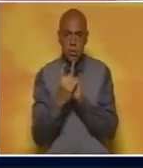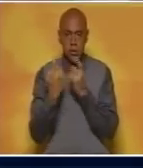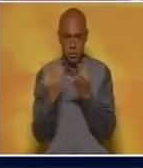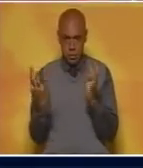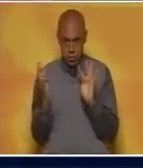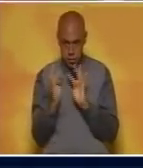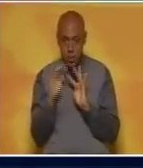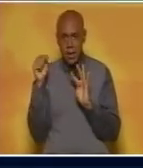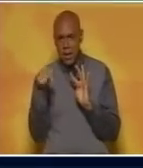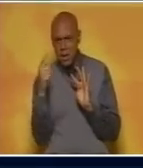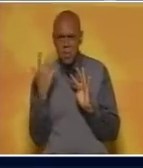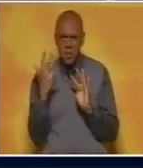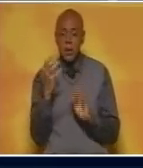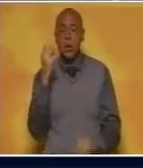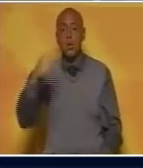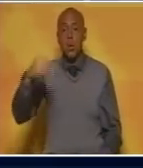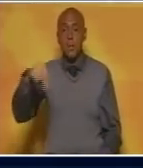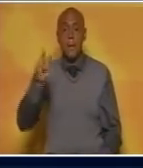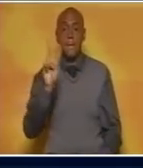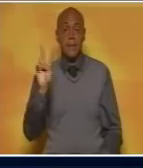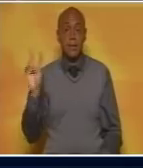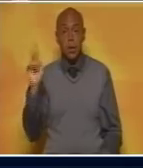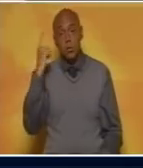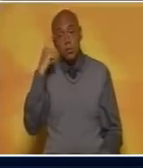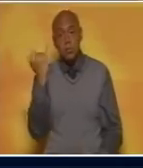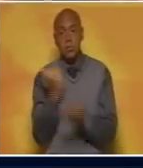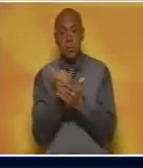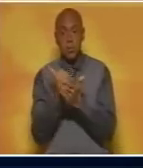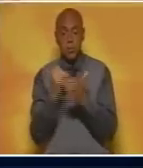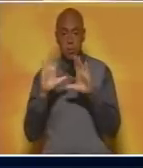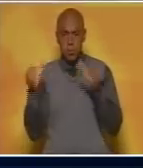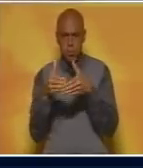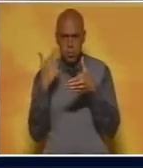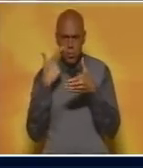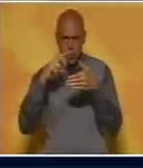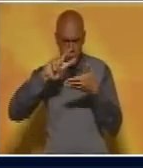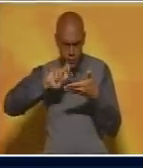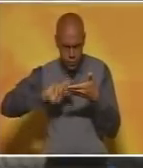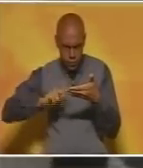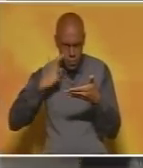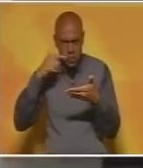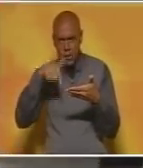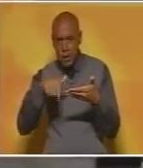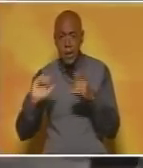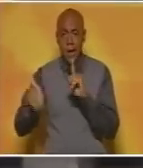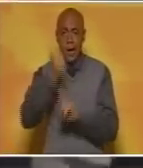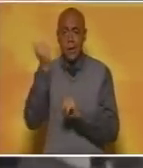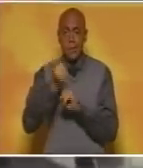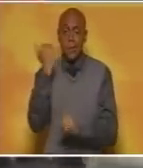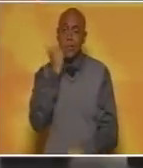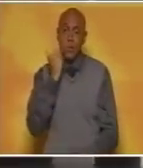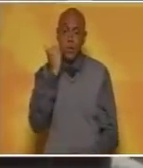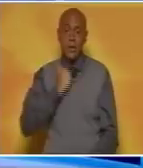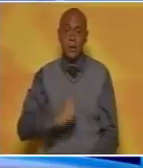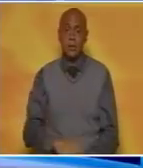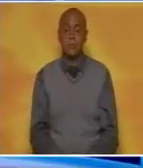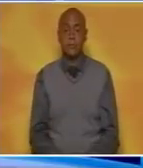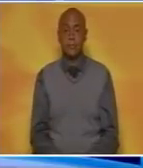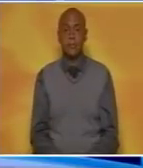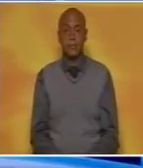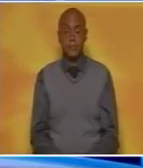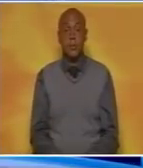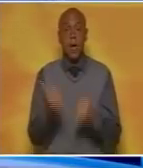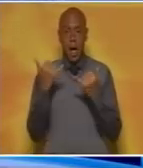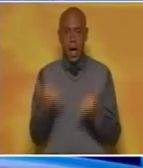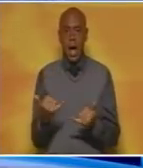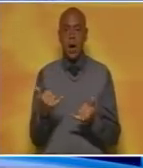en el país hasta el 22 de noviembre para analizar posibles abusos durante las protestas sociales. Bien,